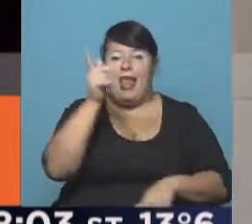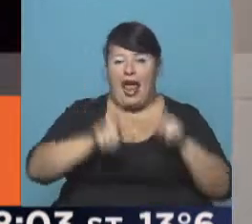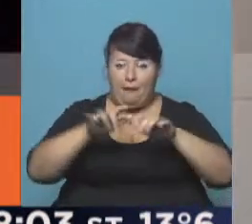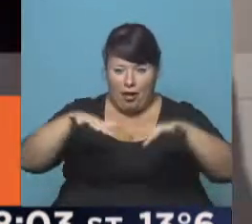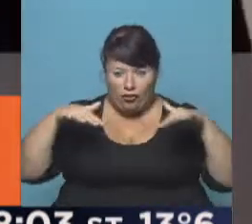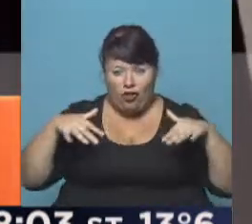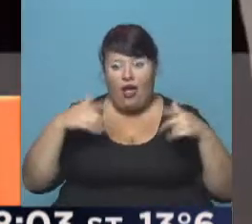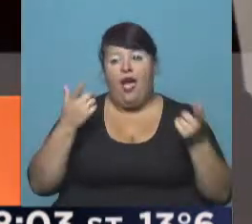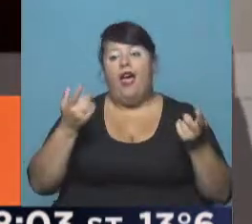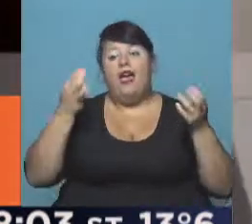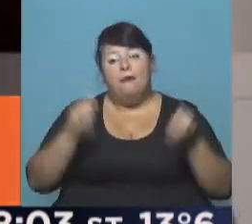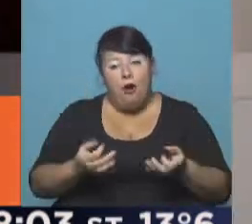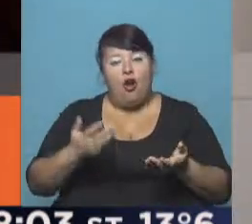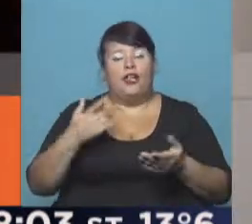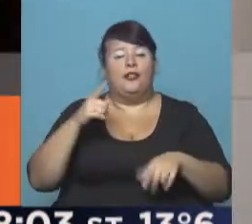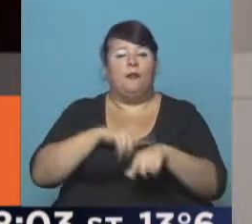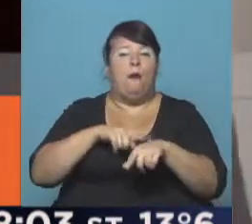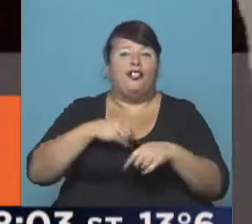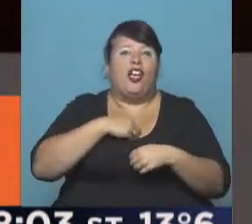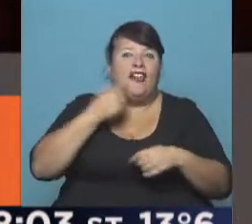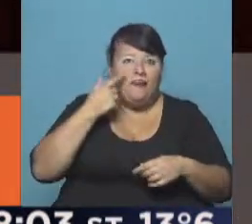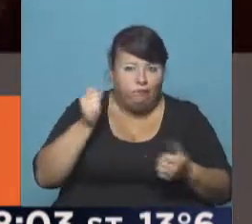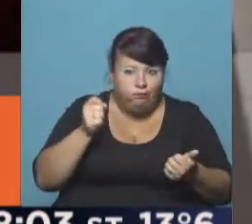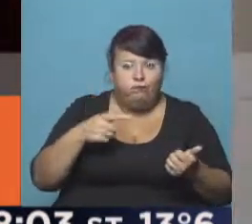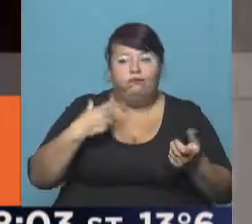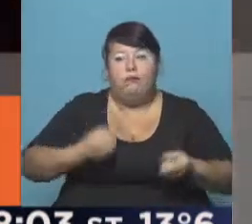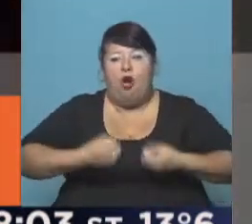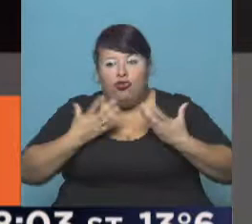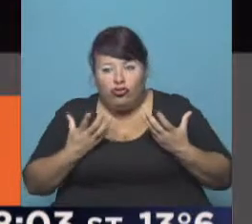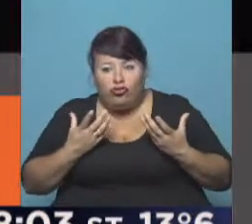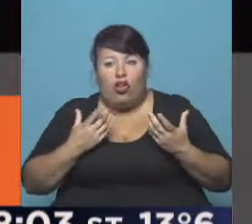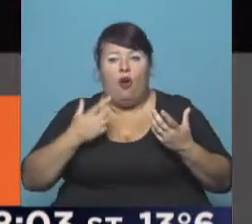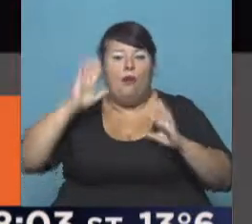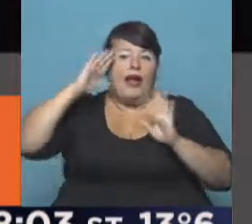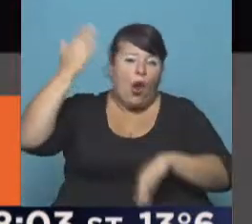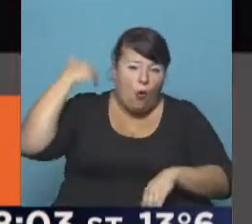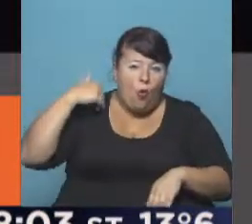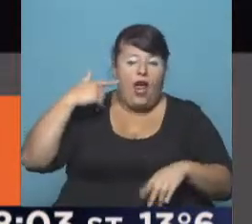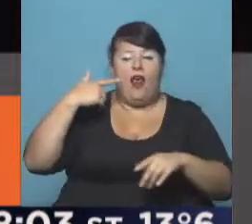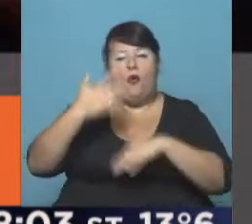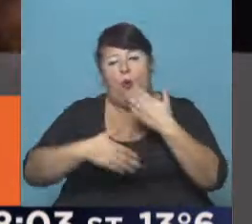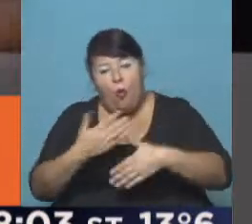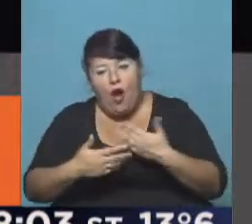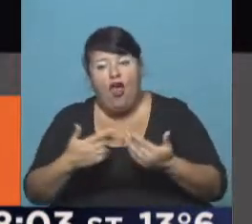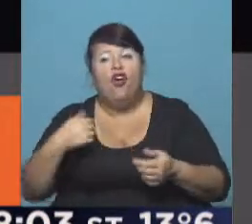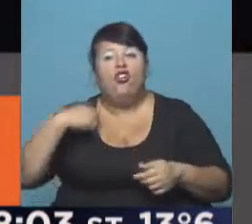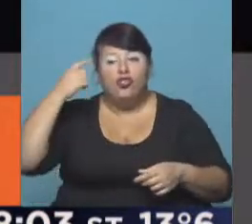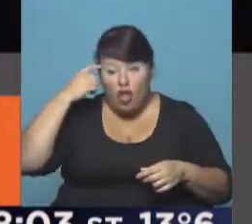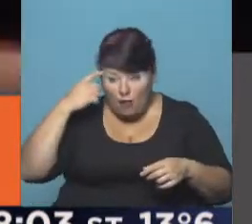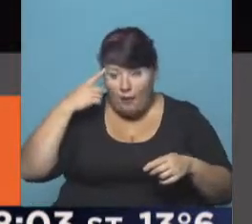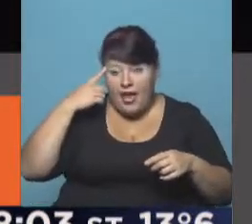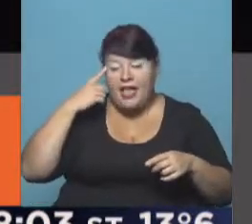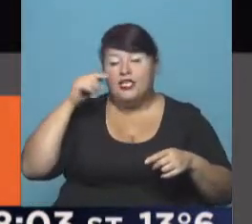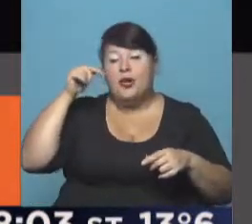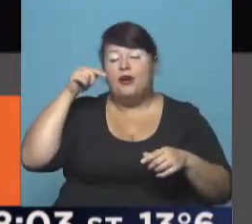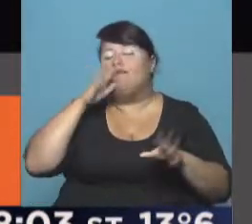Pasa por algo vivencial, pasa por algo emotivo, pasa por los recuerdos, pasa por los juegos. Y yo creo que al meterme